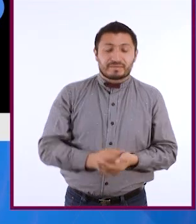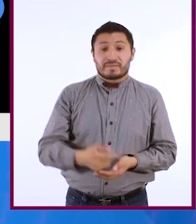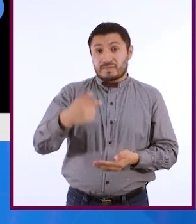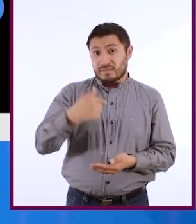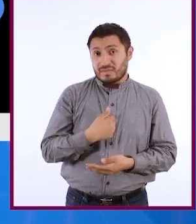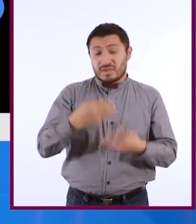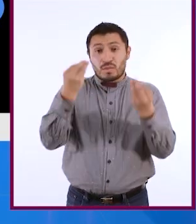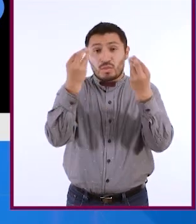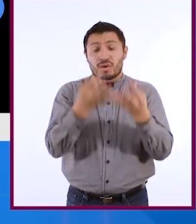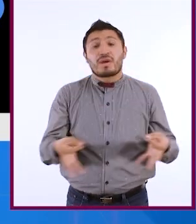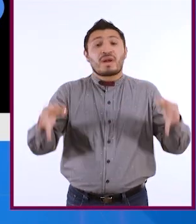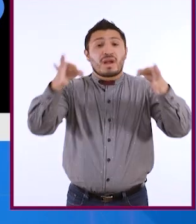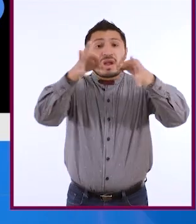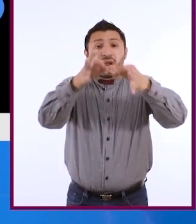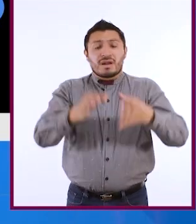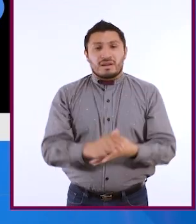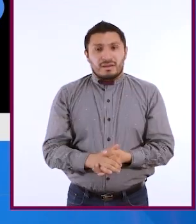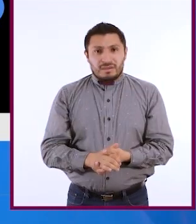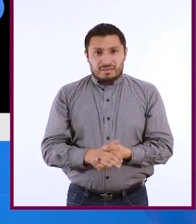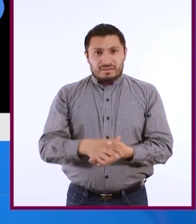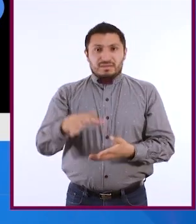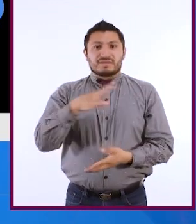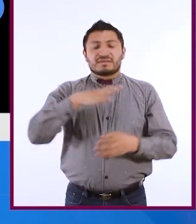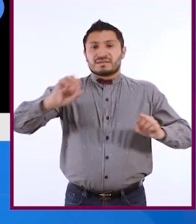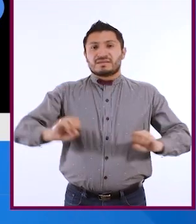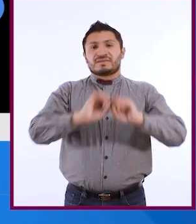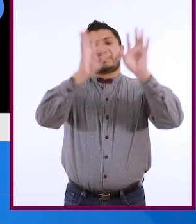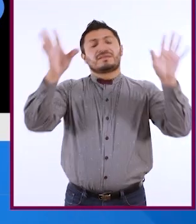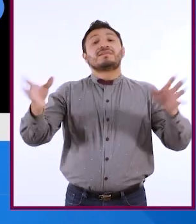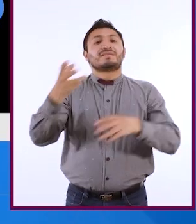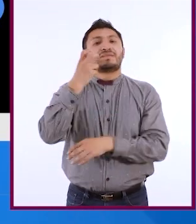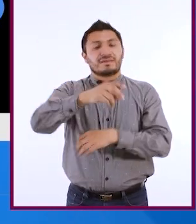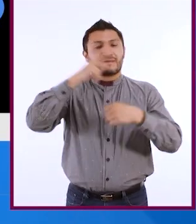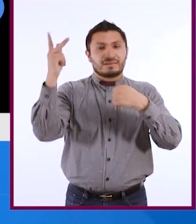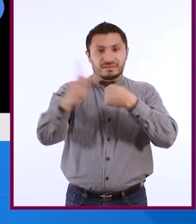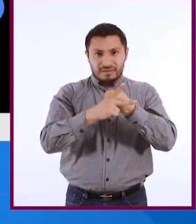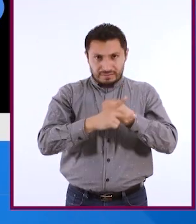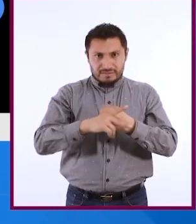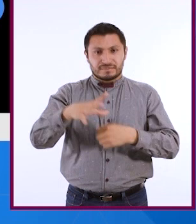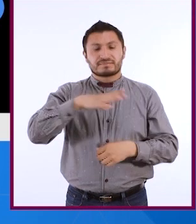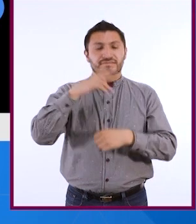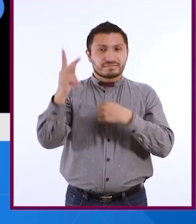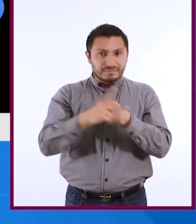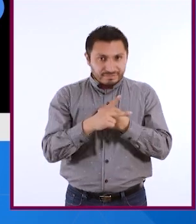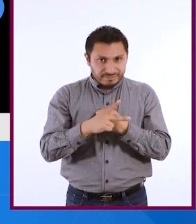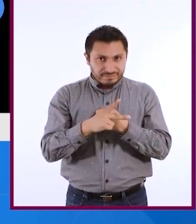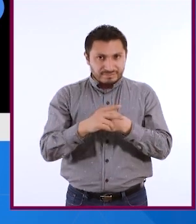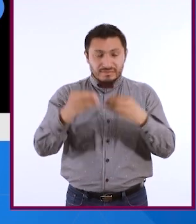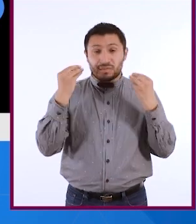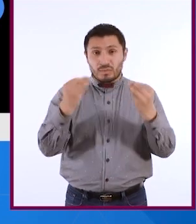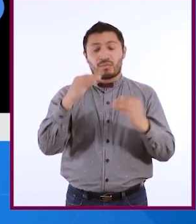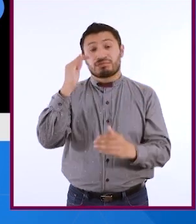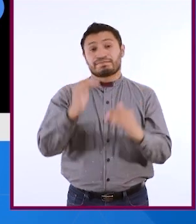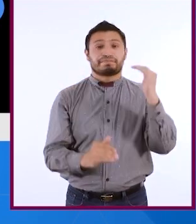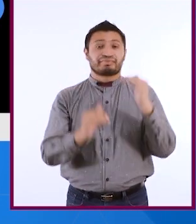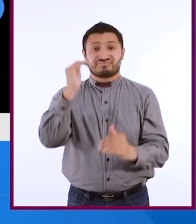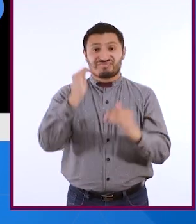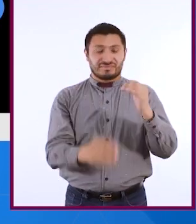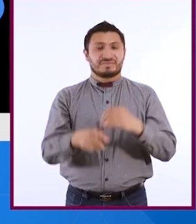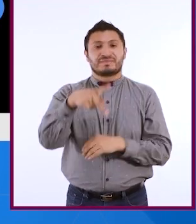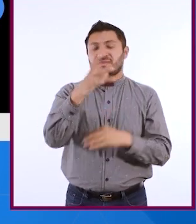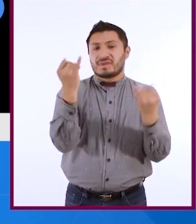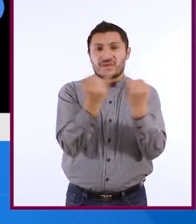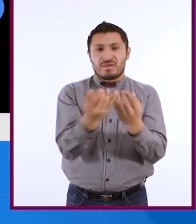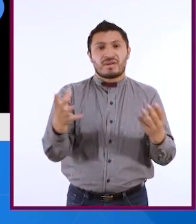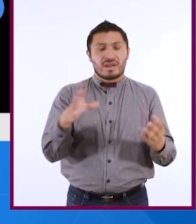Para mí es muy importante que tengamos claro que pues este país es un país de enormes desigualdades, pero también